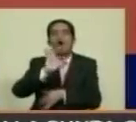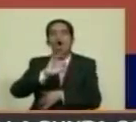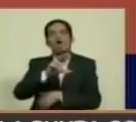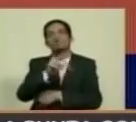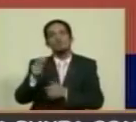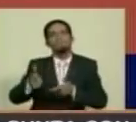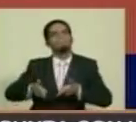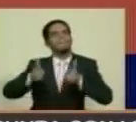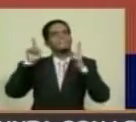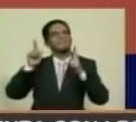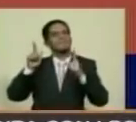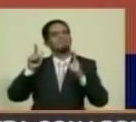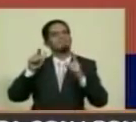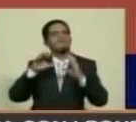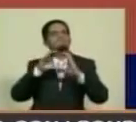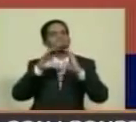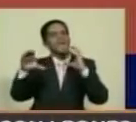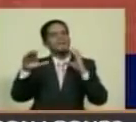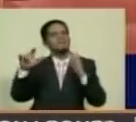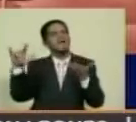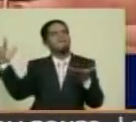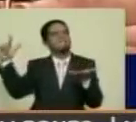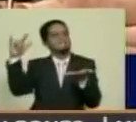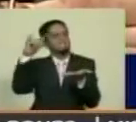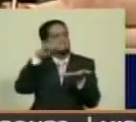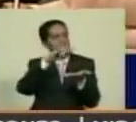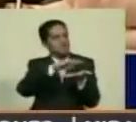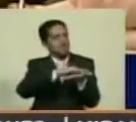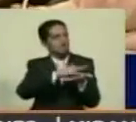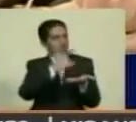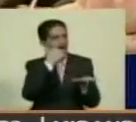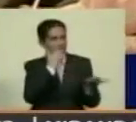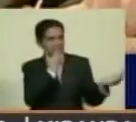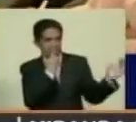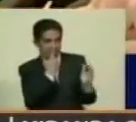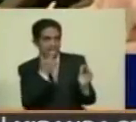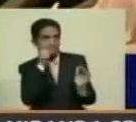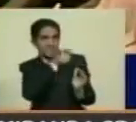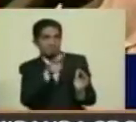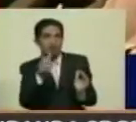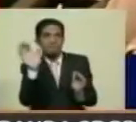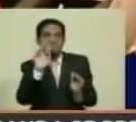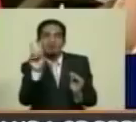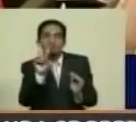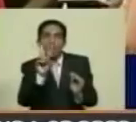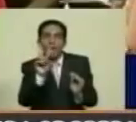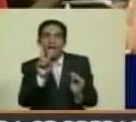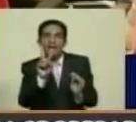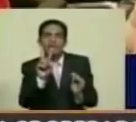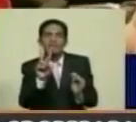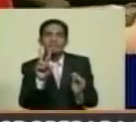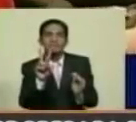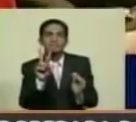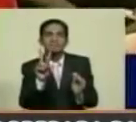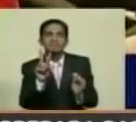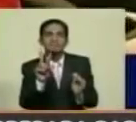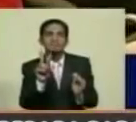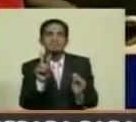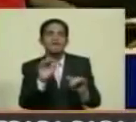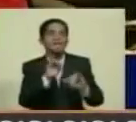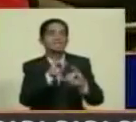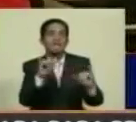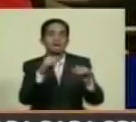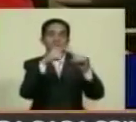viaje de los aviones que el presidente Nicolás Maduro dispuso para traerse a las venezolanas y venezolanos que quisieran venir. Ya estamos en la